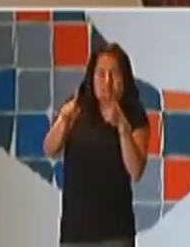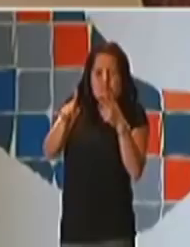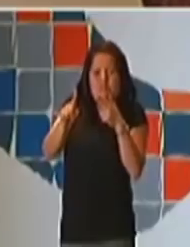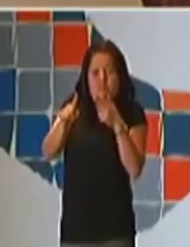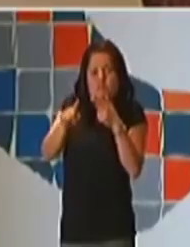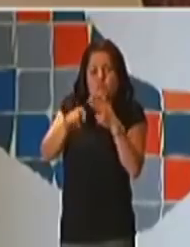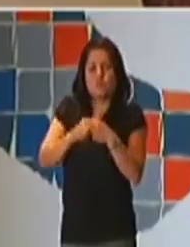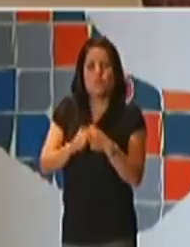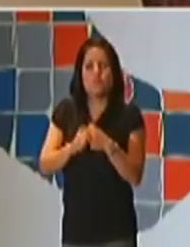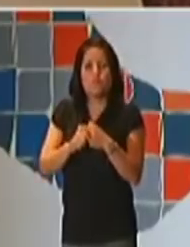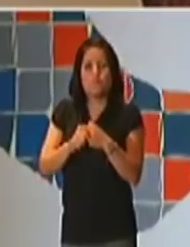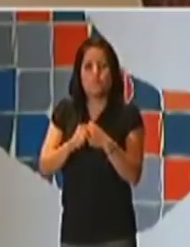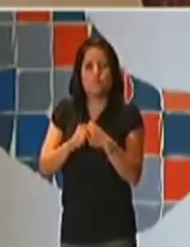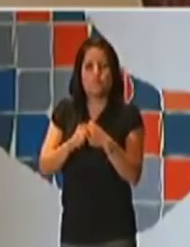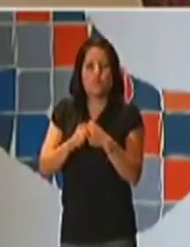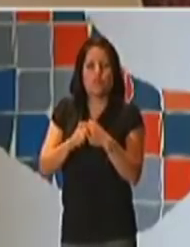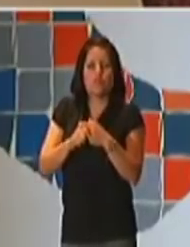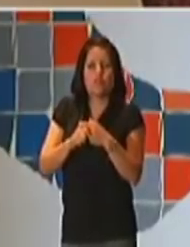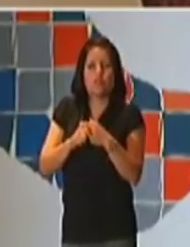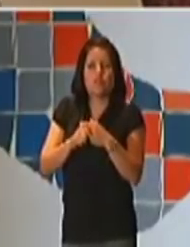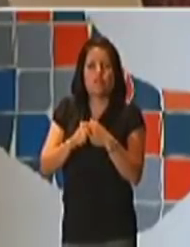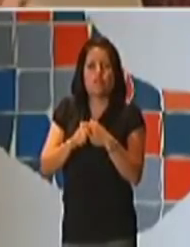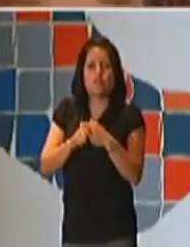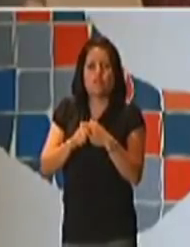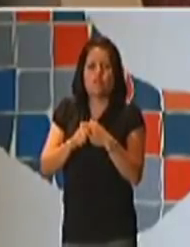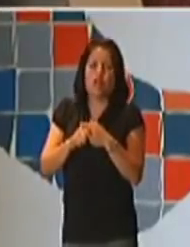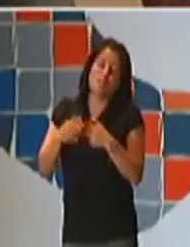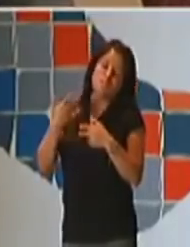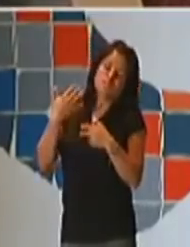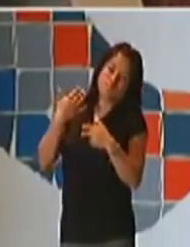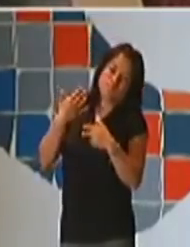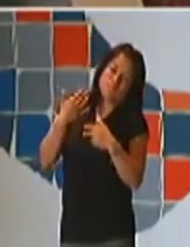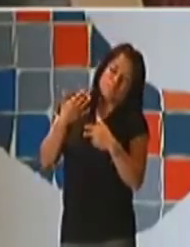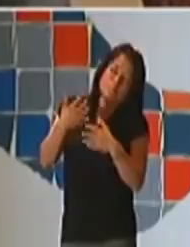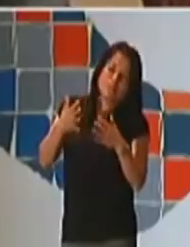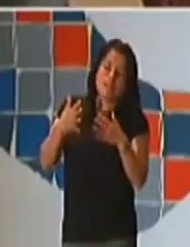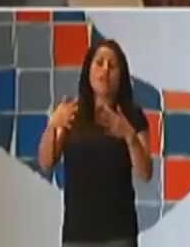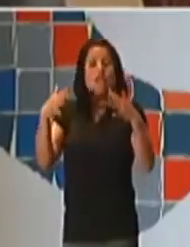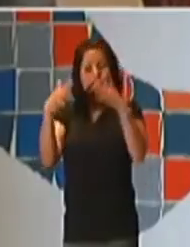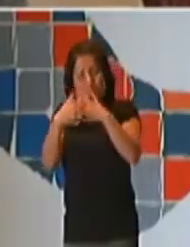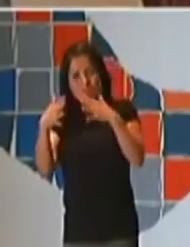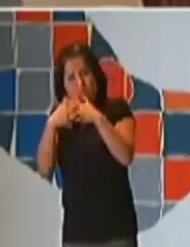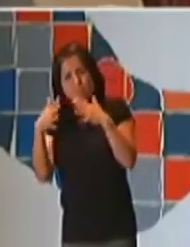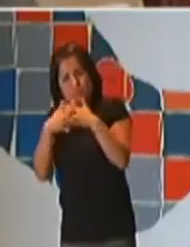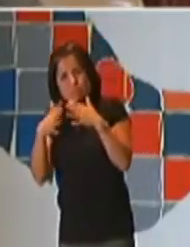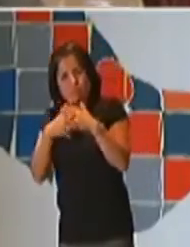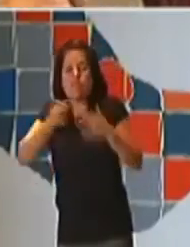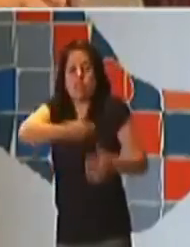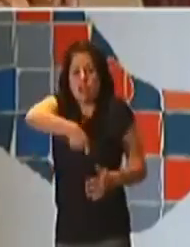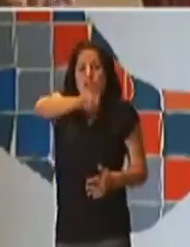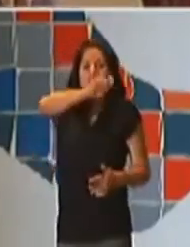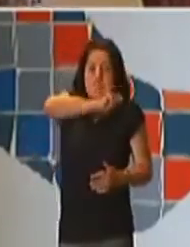terminar hacía pocos años que había terminado la guerra Española y la cruz y la espada